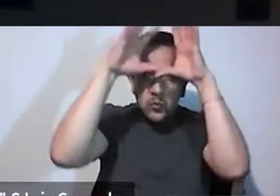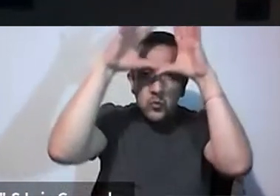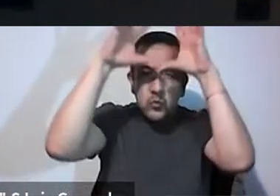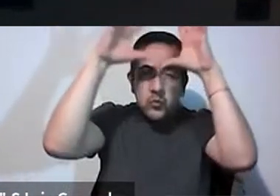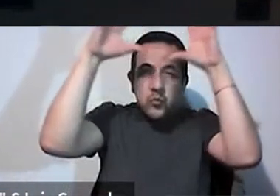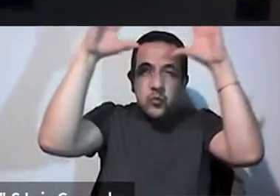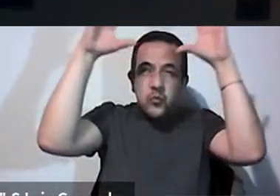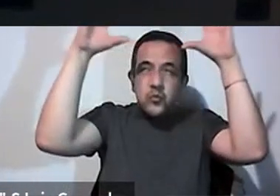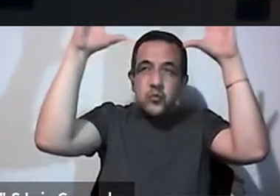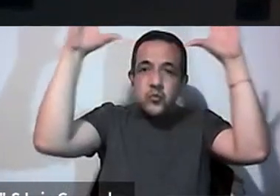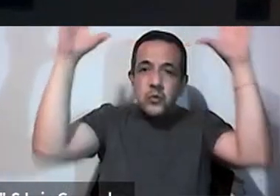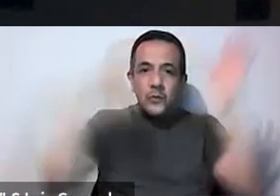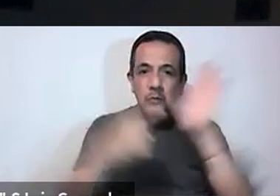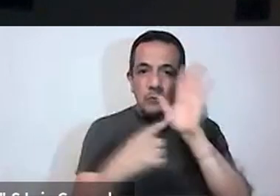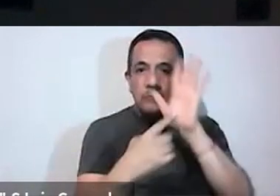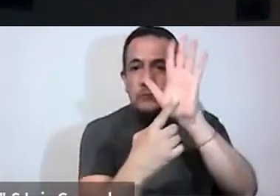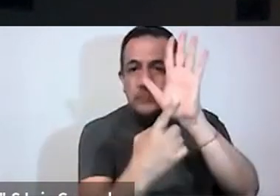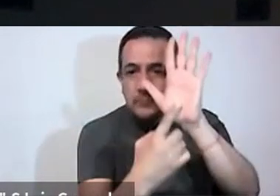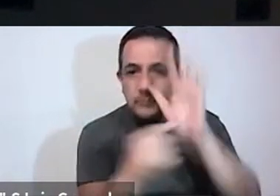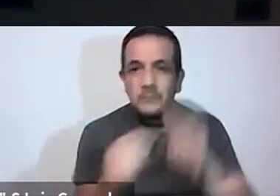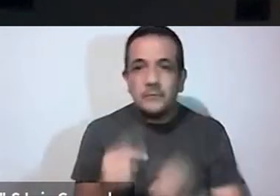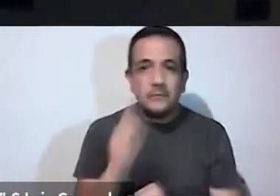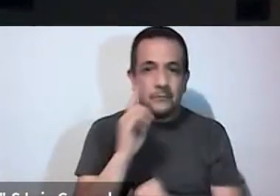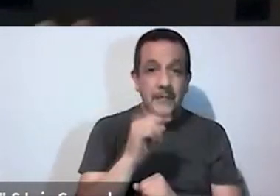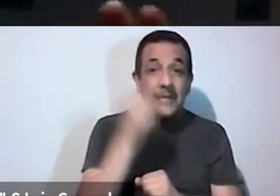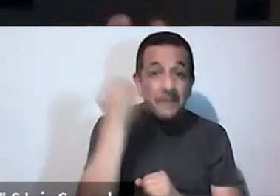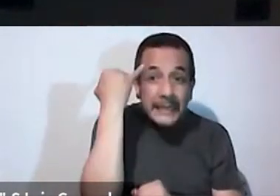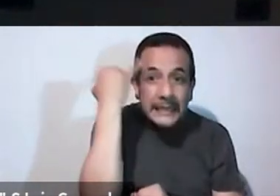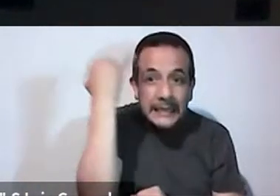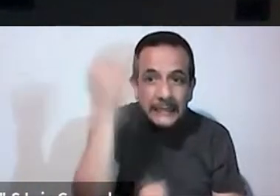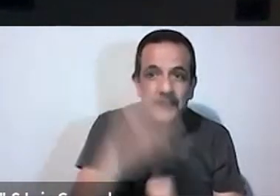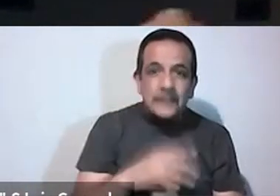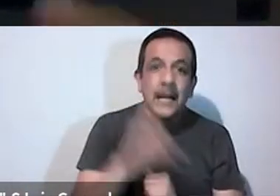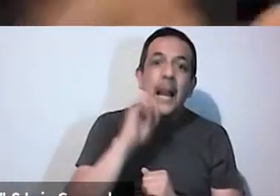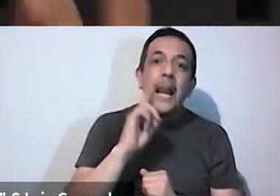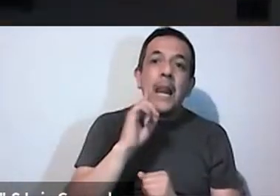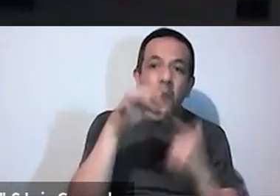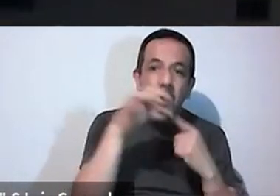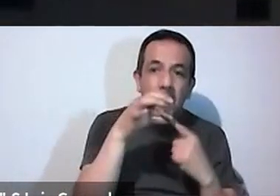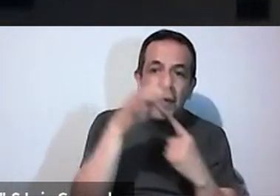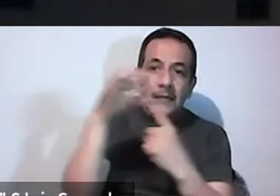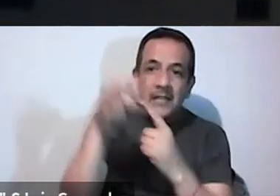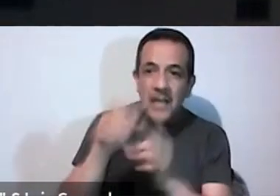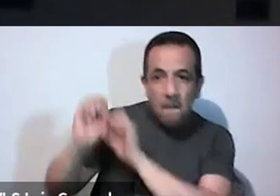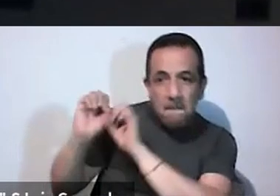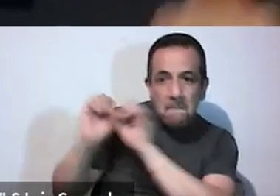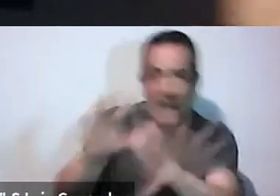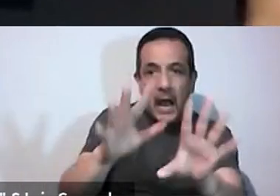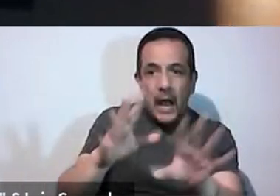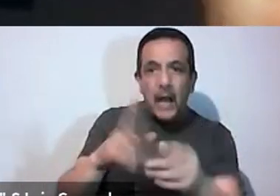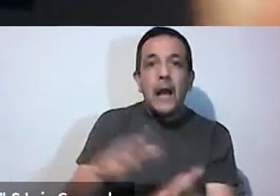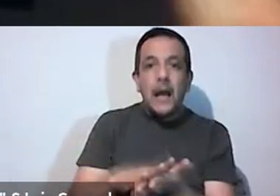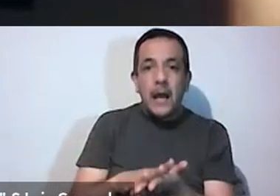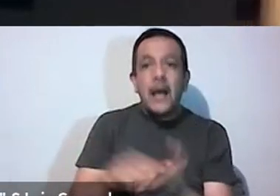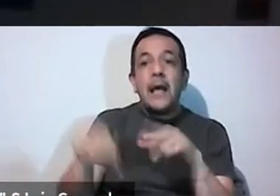la siguiente filmina. Imagínense que llevan a la mujer y la avientan a los pies de Jesús, porque